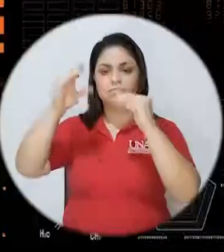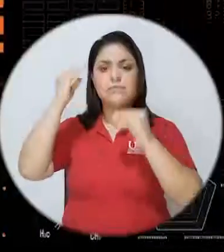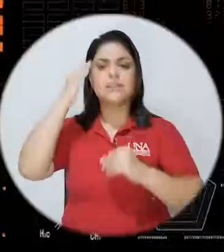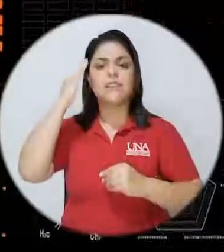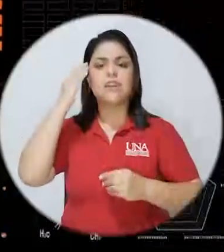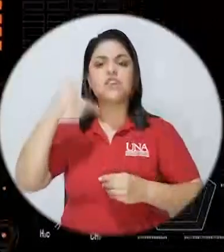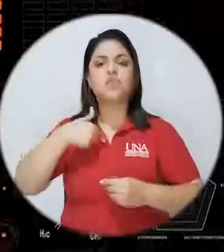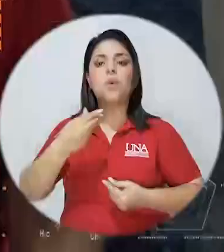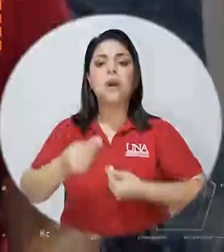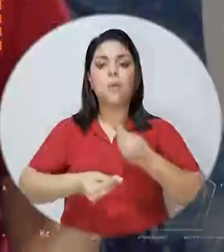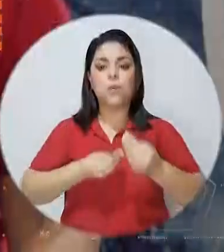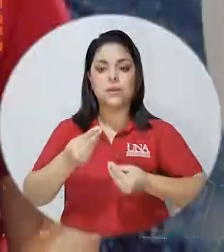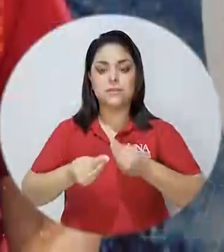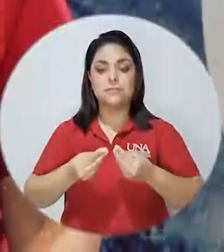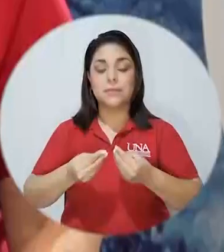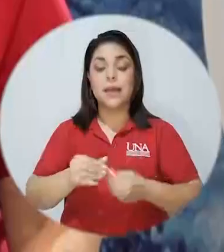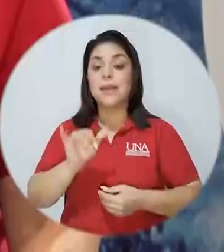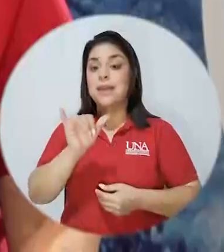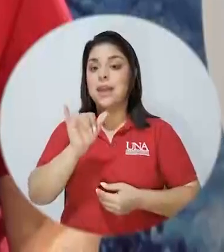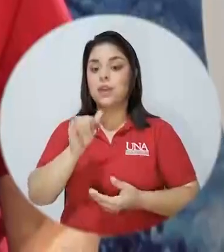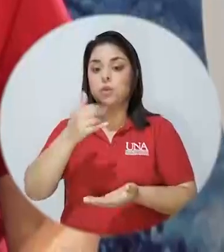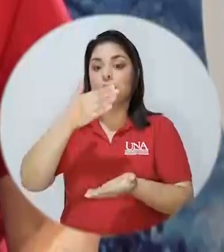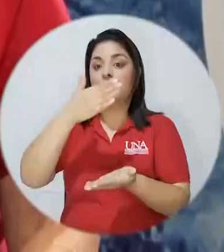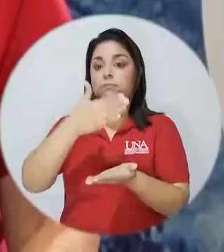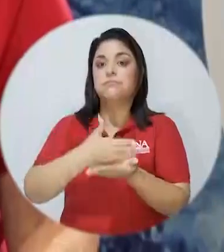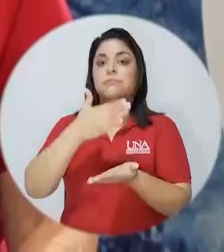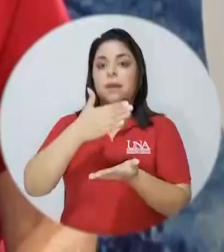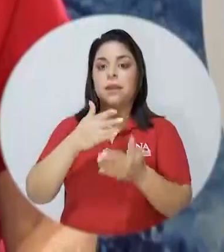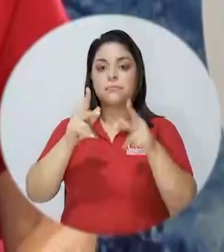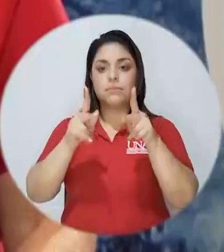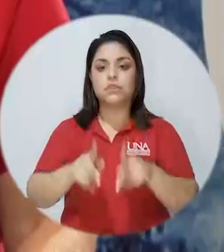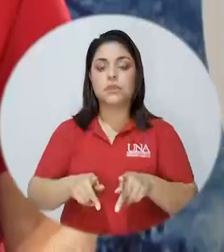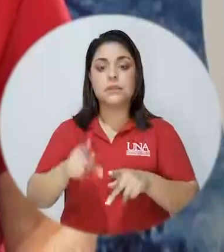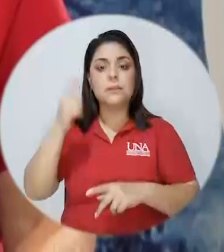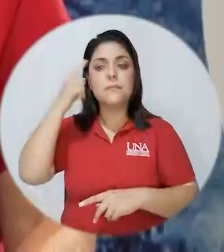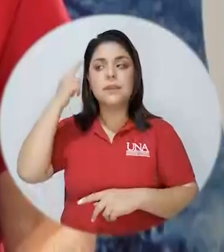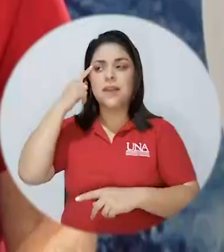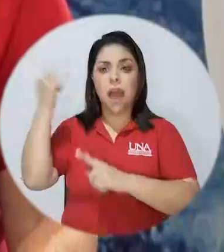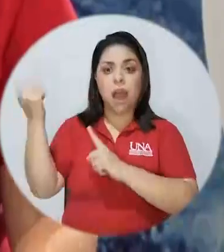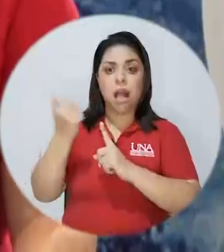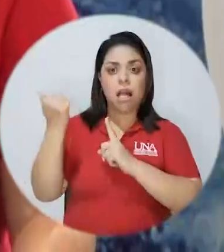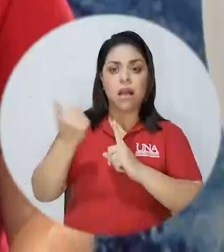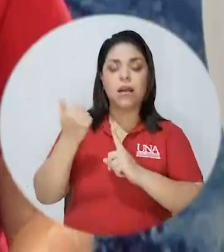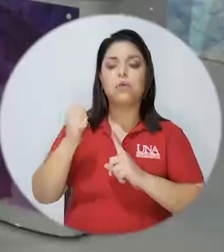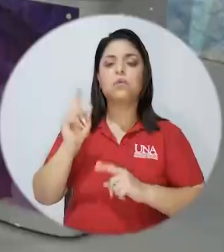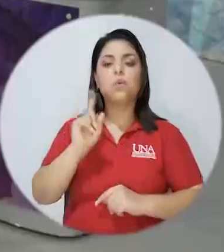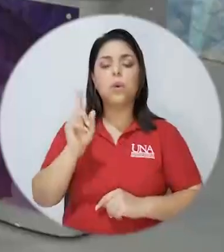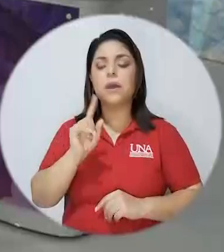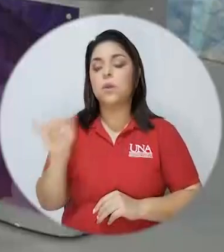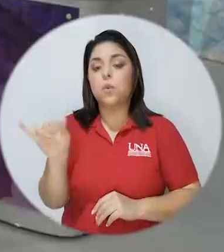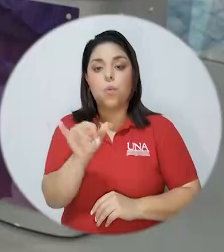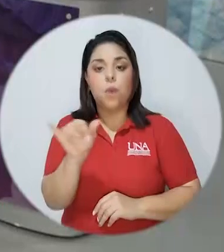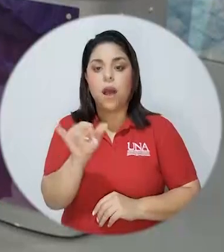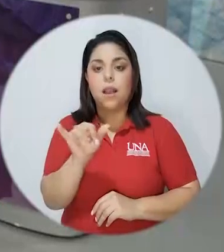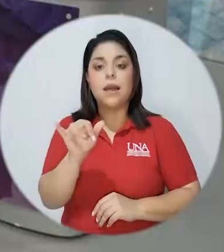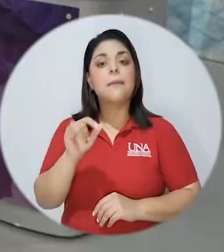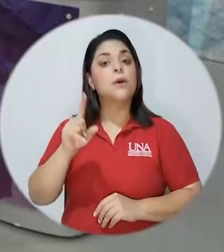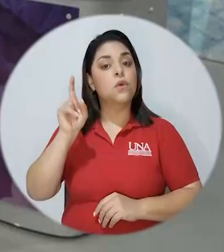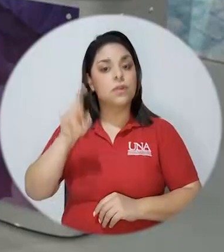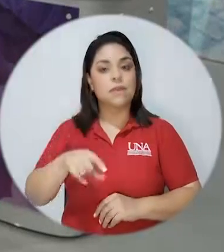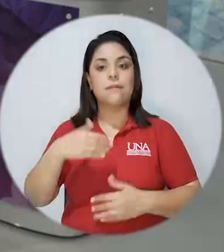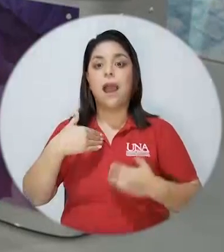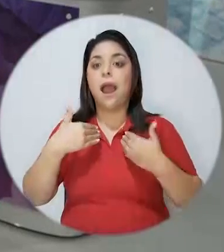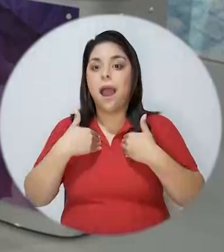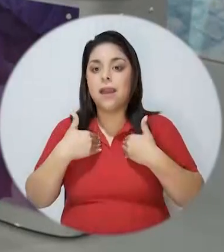a veces es lo que ha mucho frenado a la gente, creen que les dan mucho más seguimiento. No, no, en realidad lo que hacen es que estás en otro lado, pero sí hay un factor de confianza